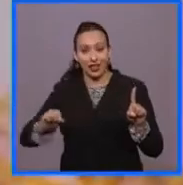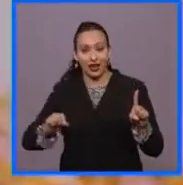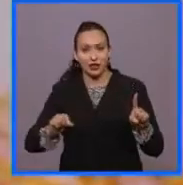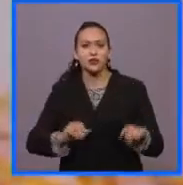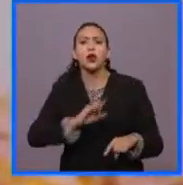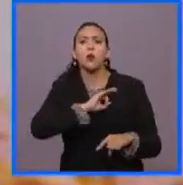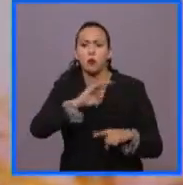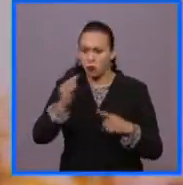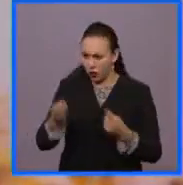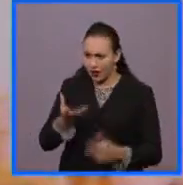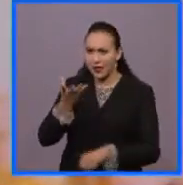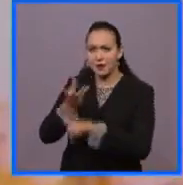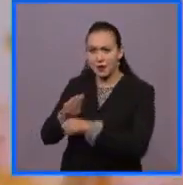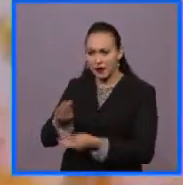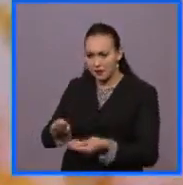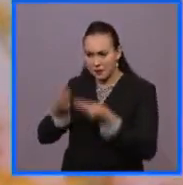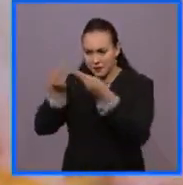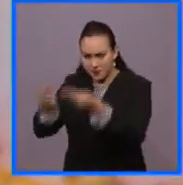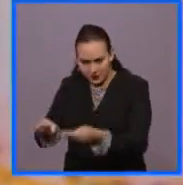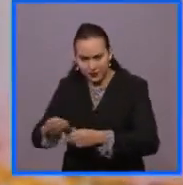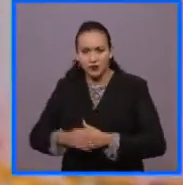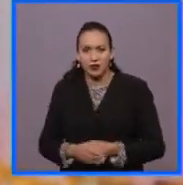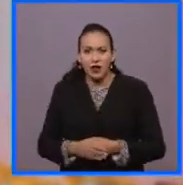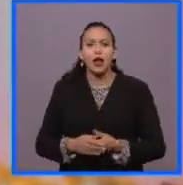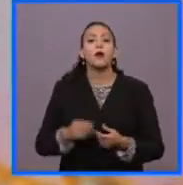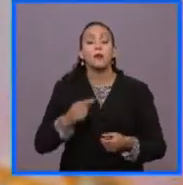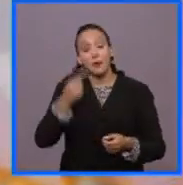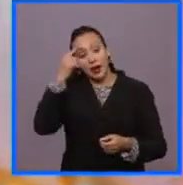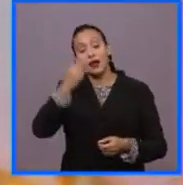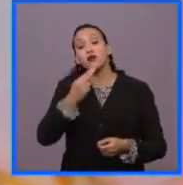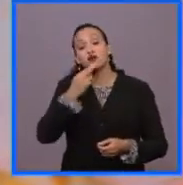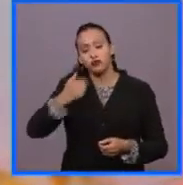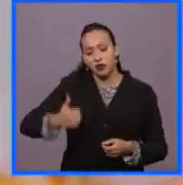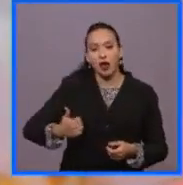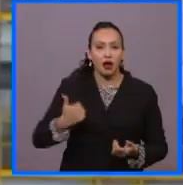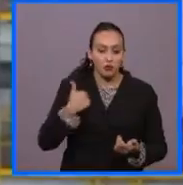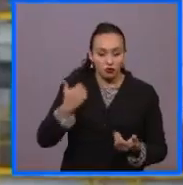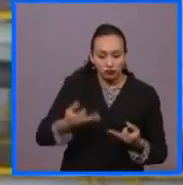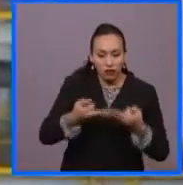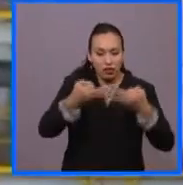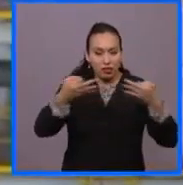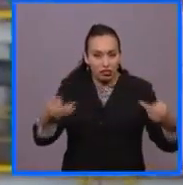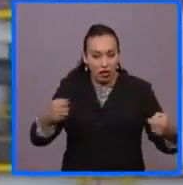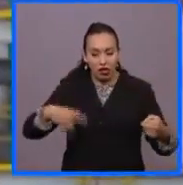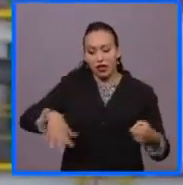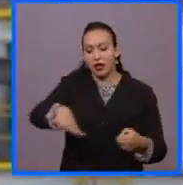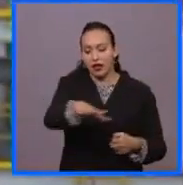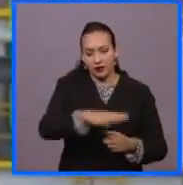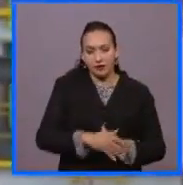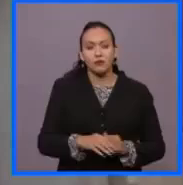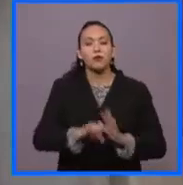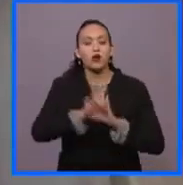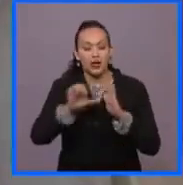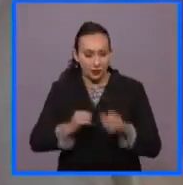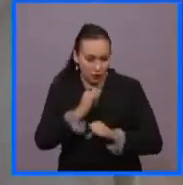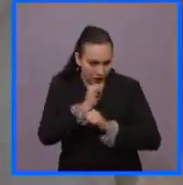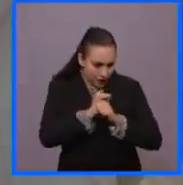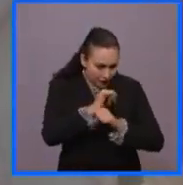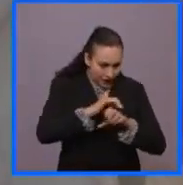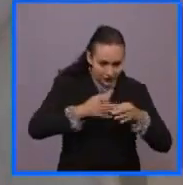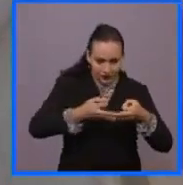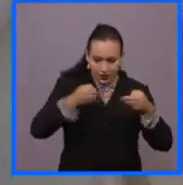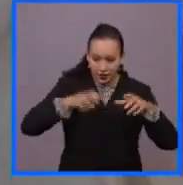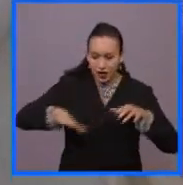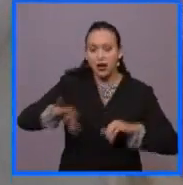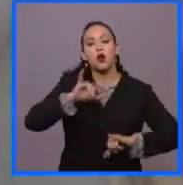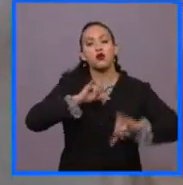y aprovechamiento de los recursos naturales y bienes del dominio de la nación, entre ellas la exploración y explotación